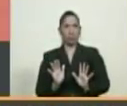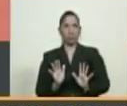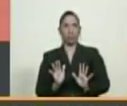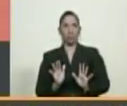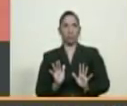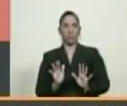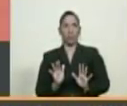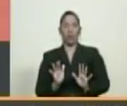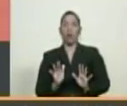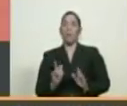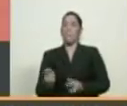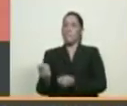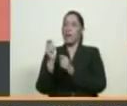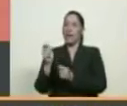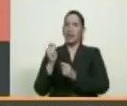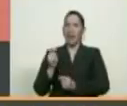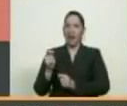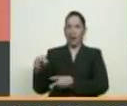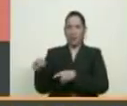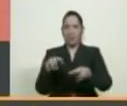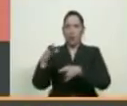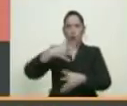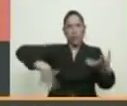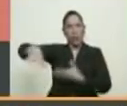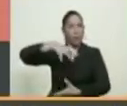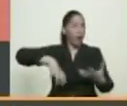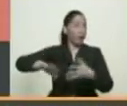río revuelto, pues va a salir trasquilado